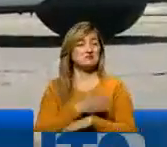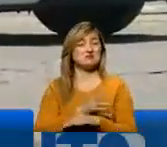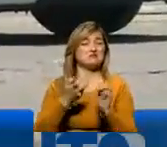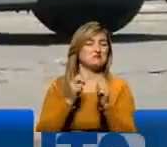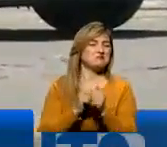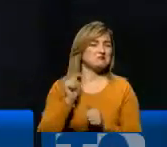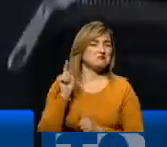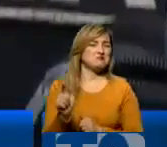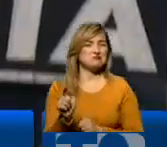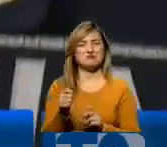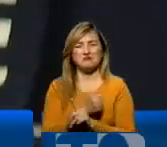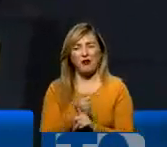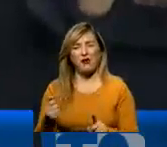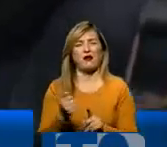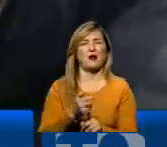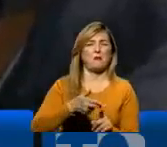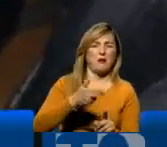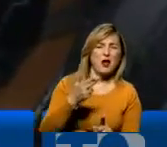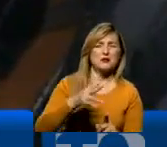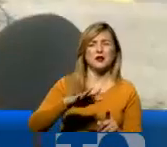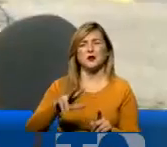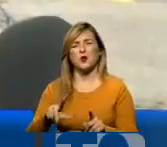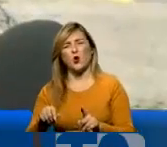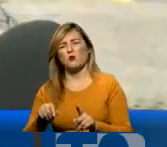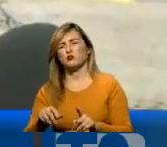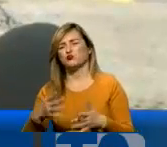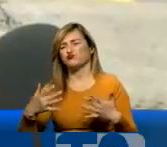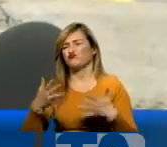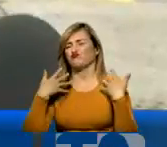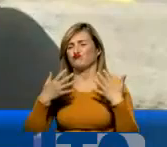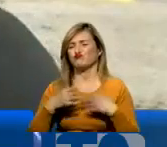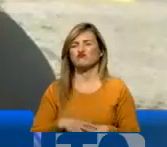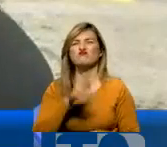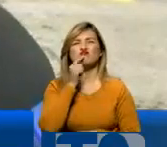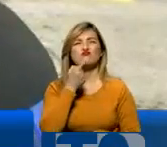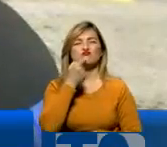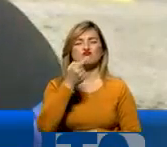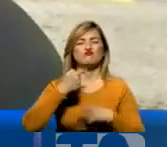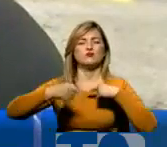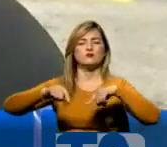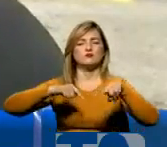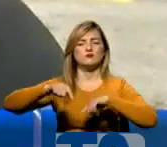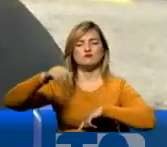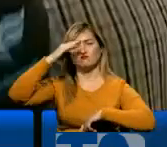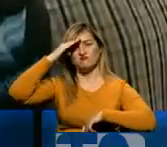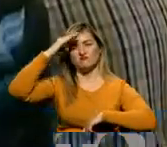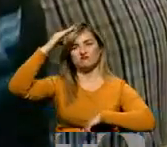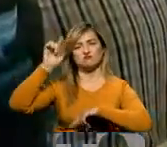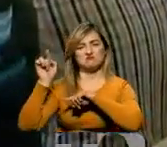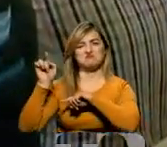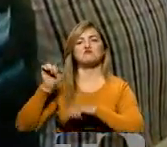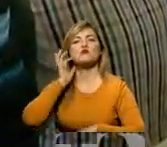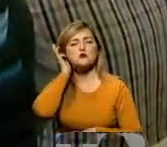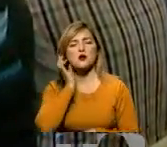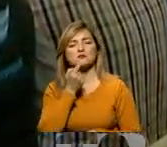violencia suscitados en el puerto principal durante las últimas horas. Así lo dijo Tanya Varela, jefe del Estado Mayor de la